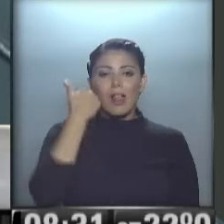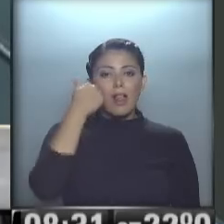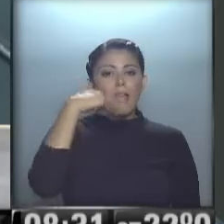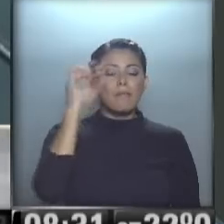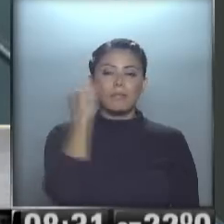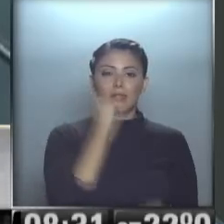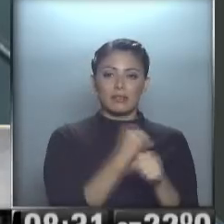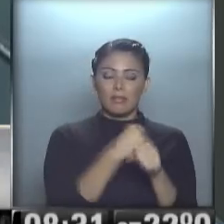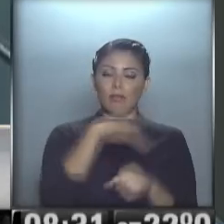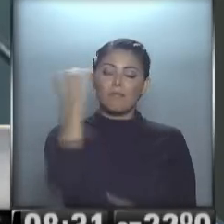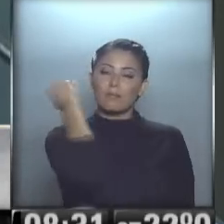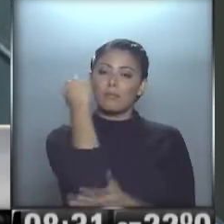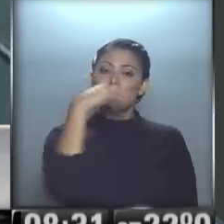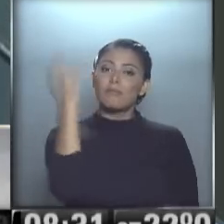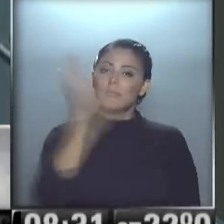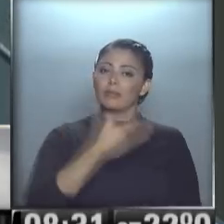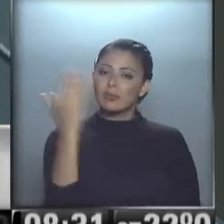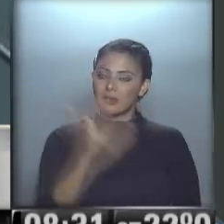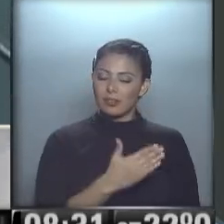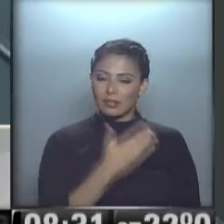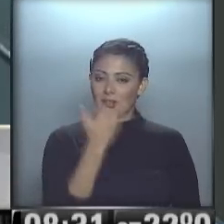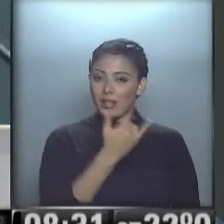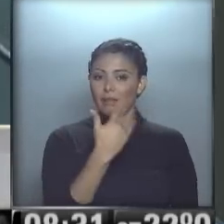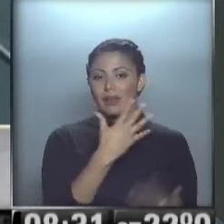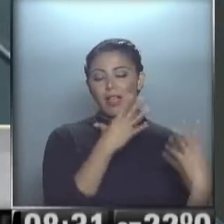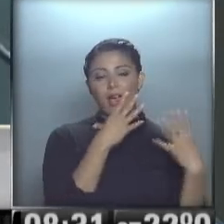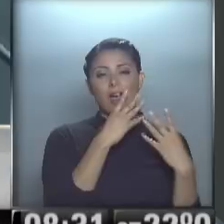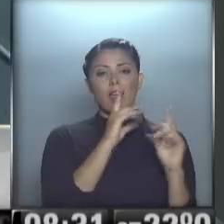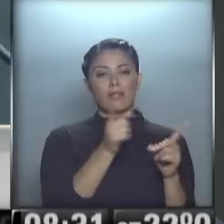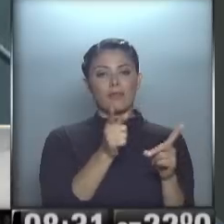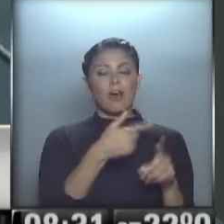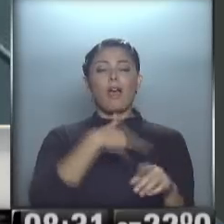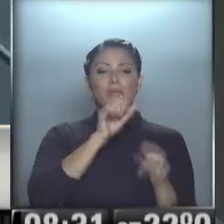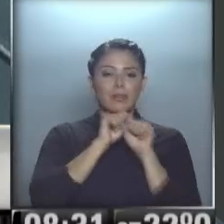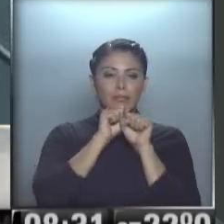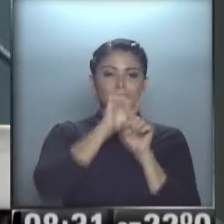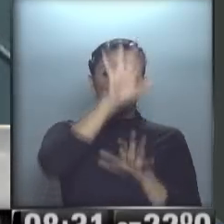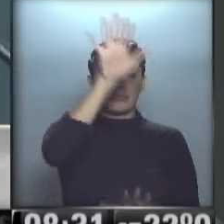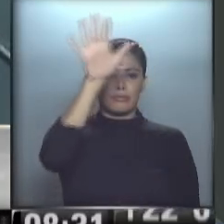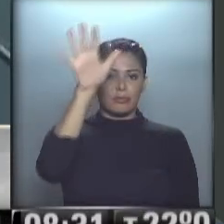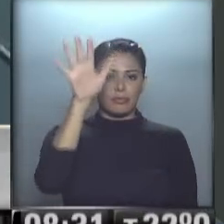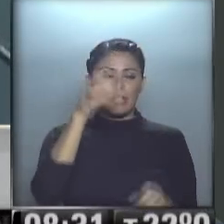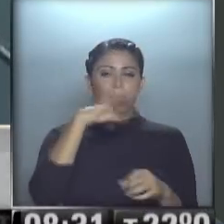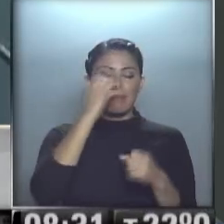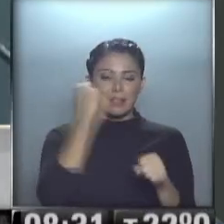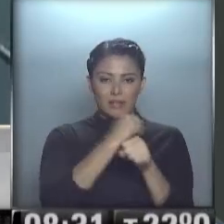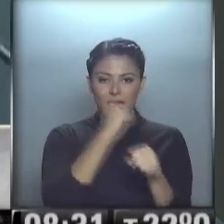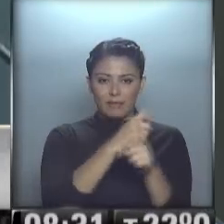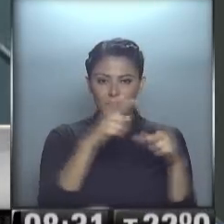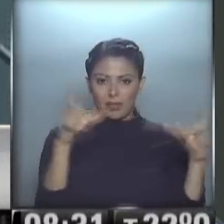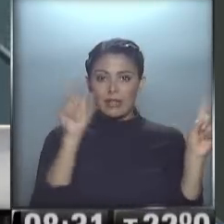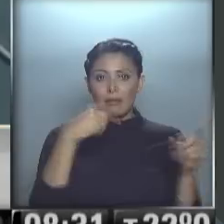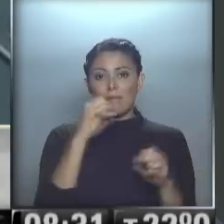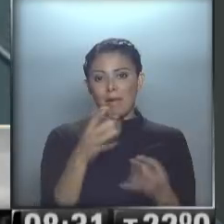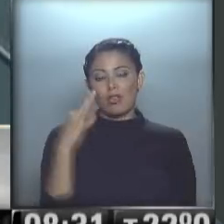actividad económica y la producción local y la industria local para sostener más expansión en el empleo y a su vez mejores